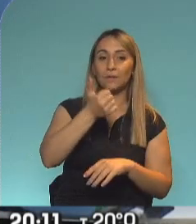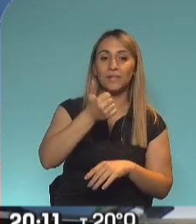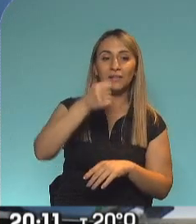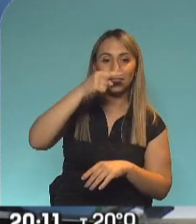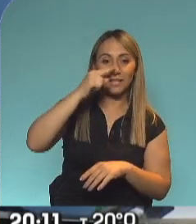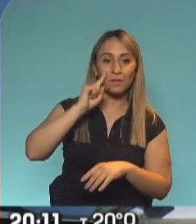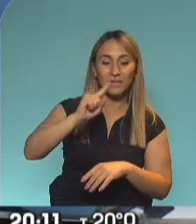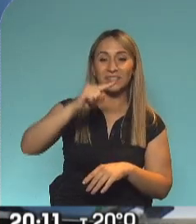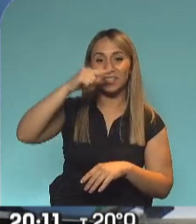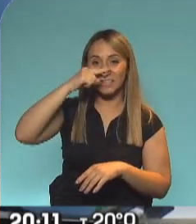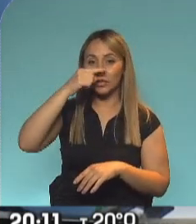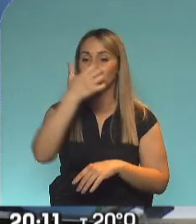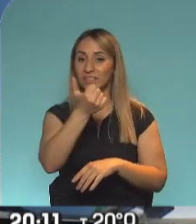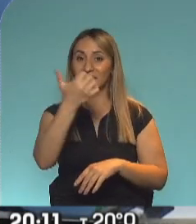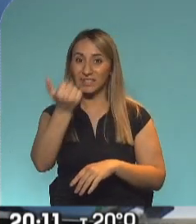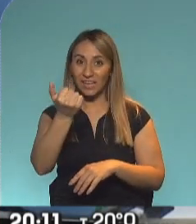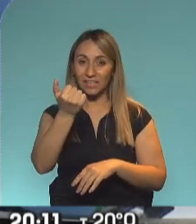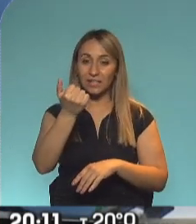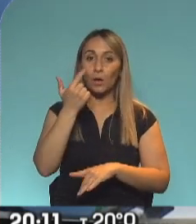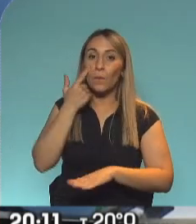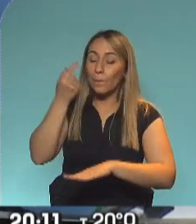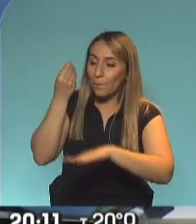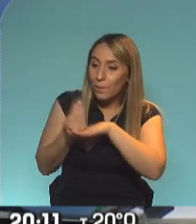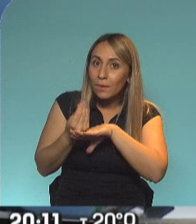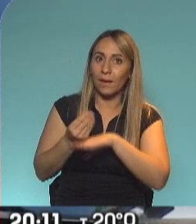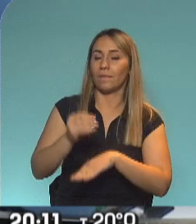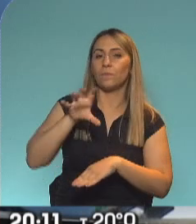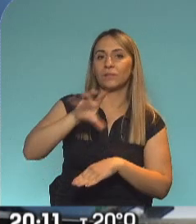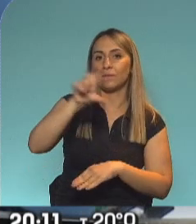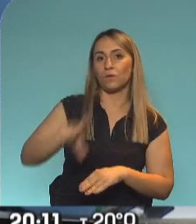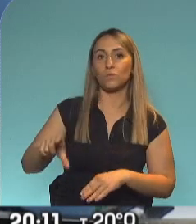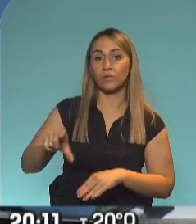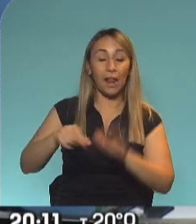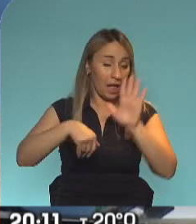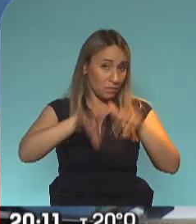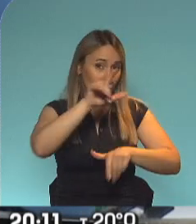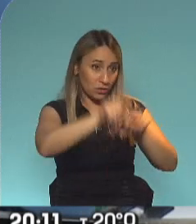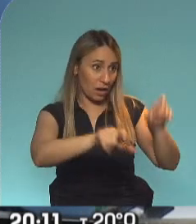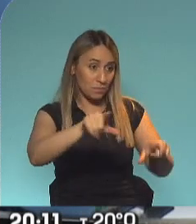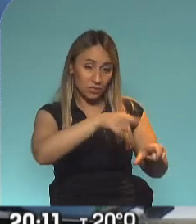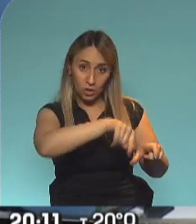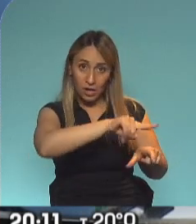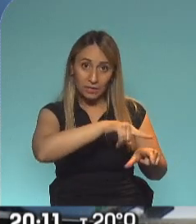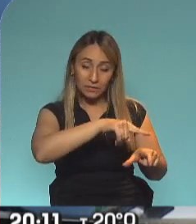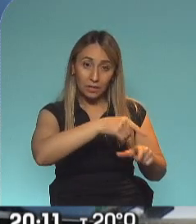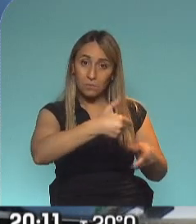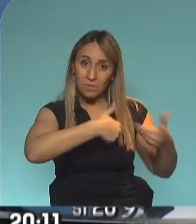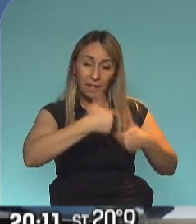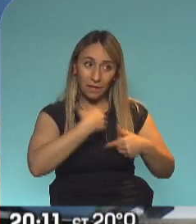3.766, tienen domicilio en la provincia. La mayoría de ellos,